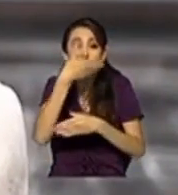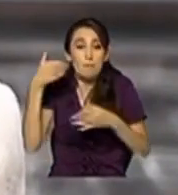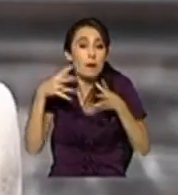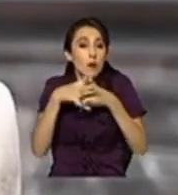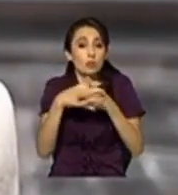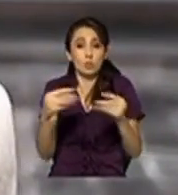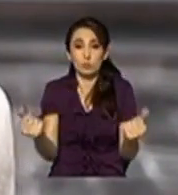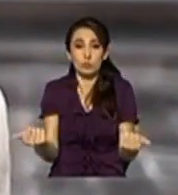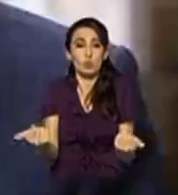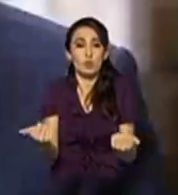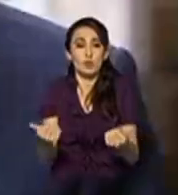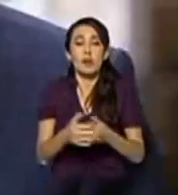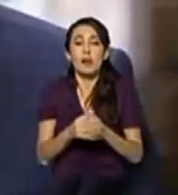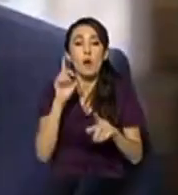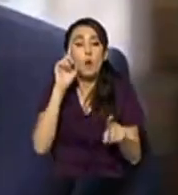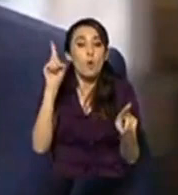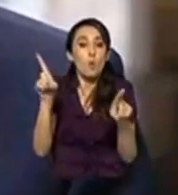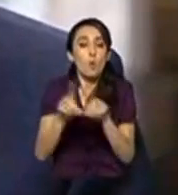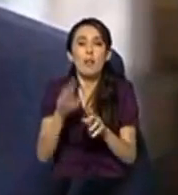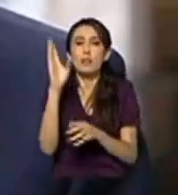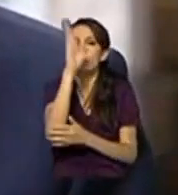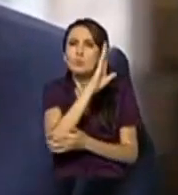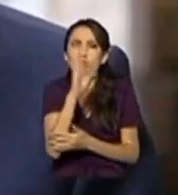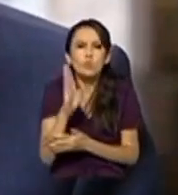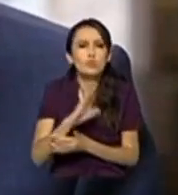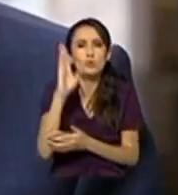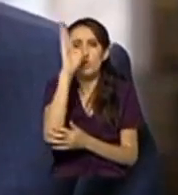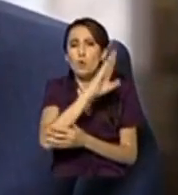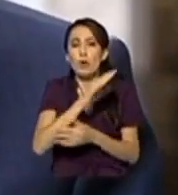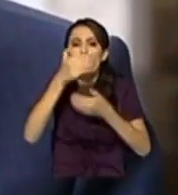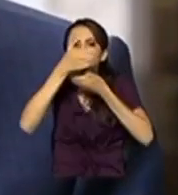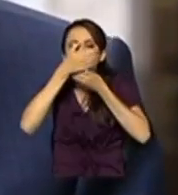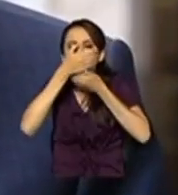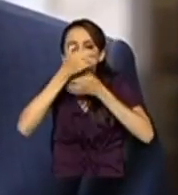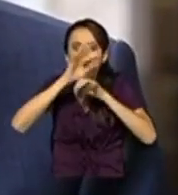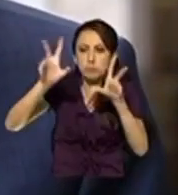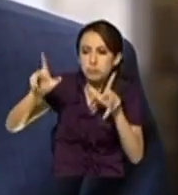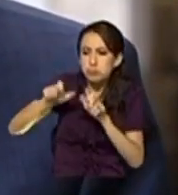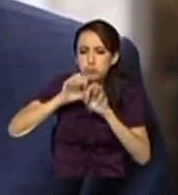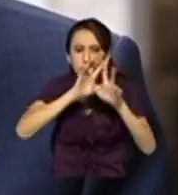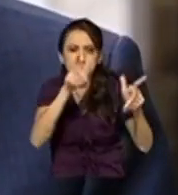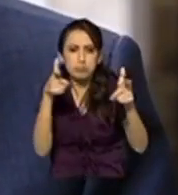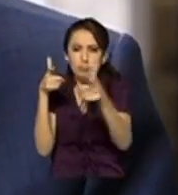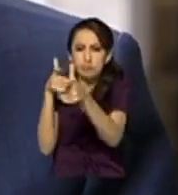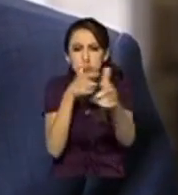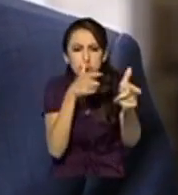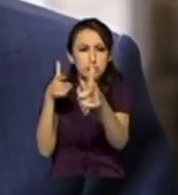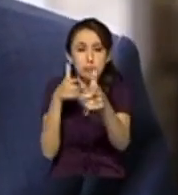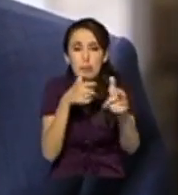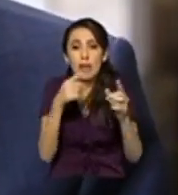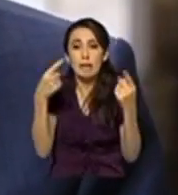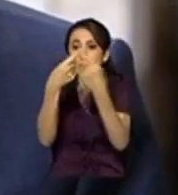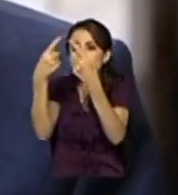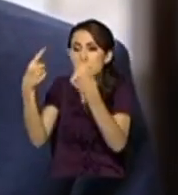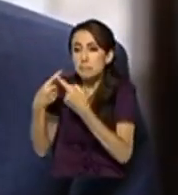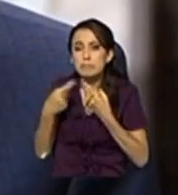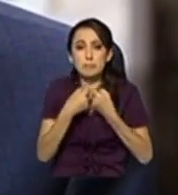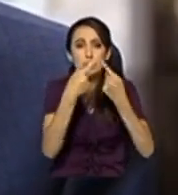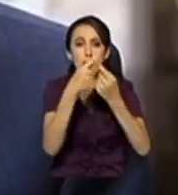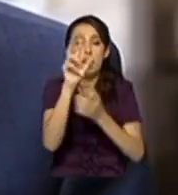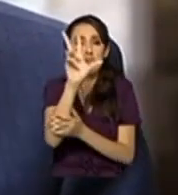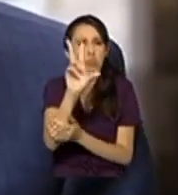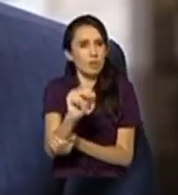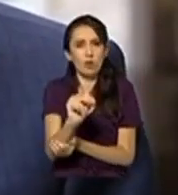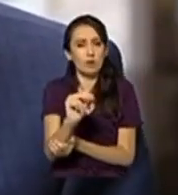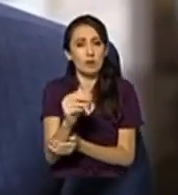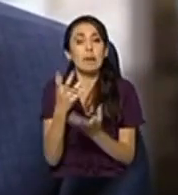de diálogos y consensos. Nunca vamos a estar de acuerdo con temas de vandalismo ni temas que confronten entre los mismos ecuatorianos. Al